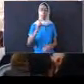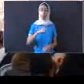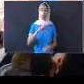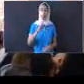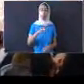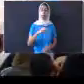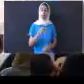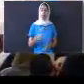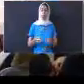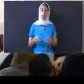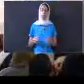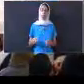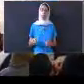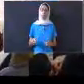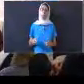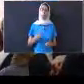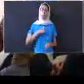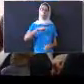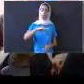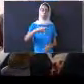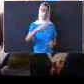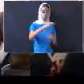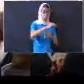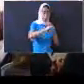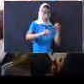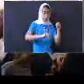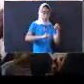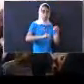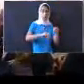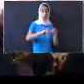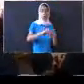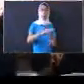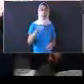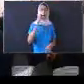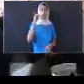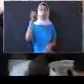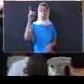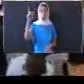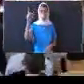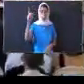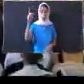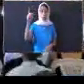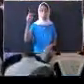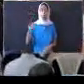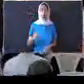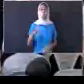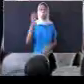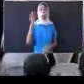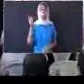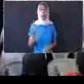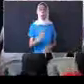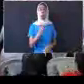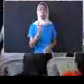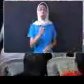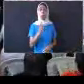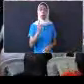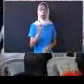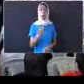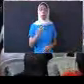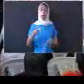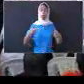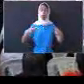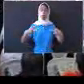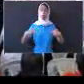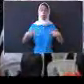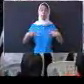Necesitas ser cambiado Señor Porque todo